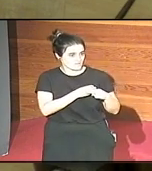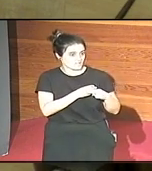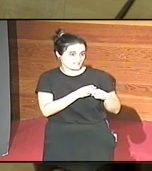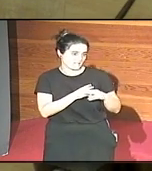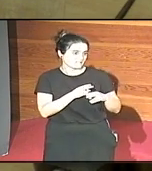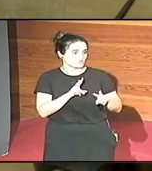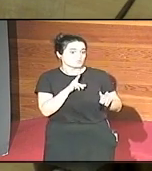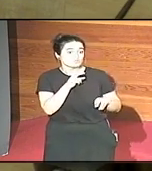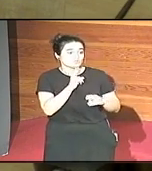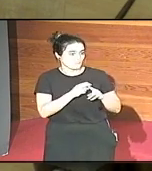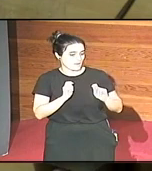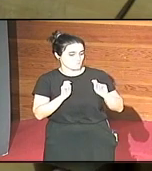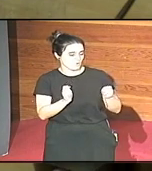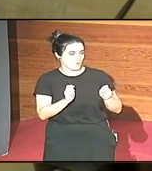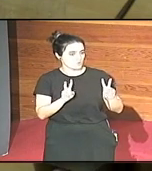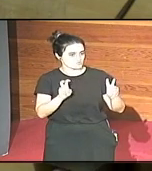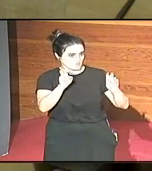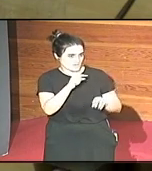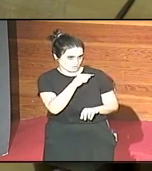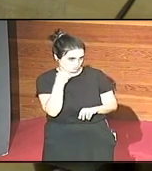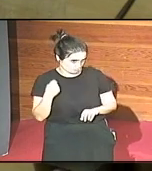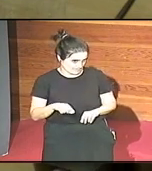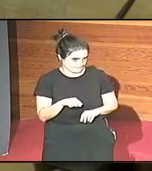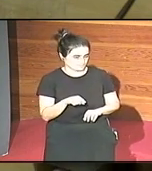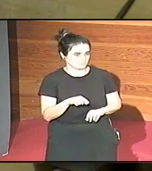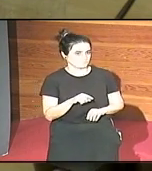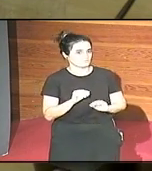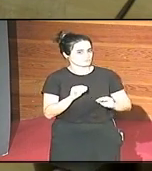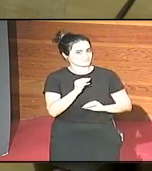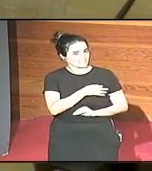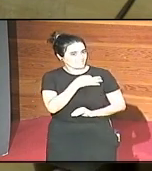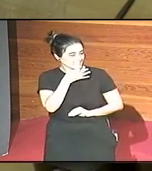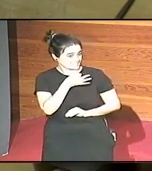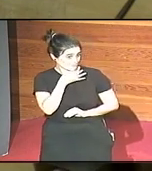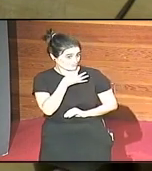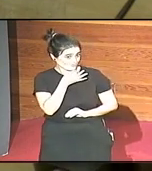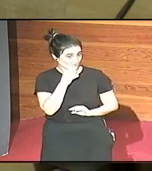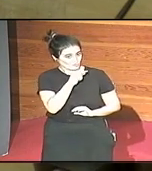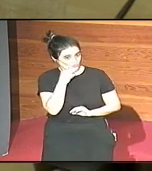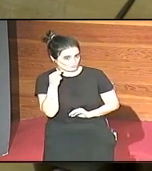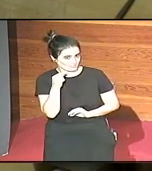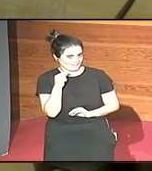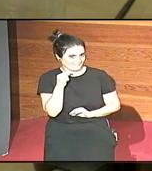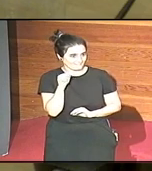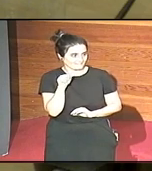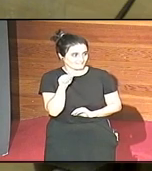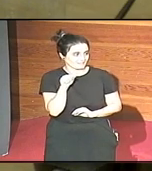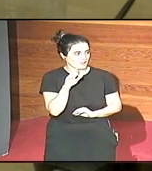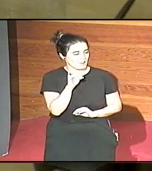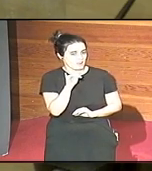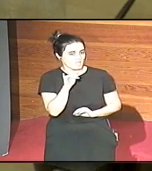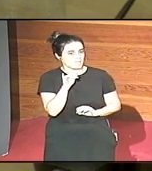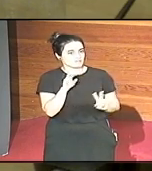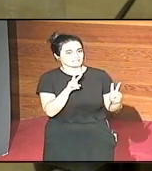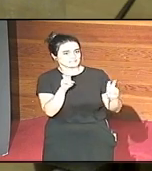Rusia. Hay todo un discurso nacionalista ruso sobre la cuestión